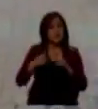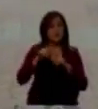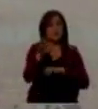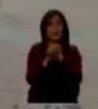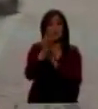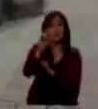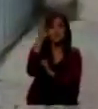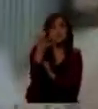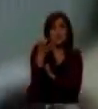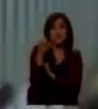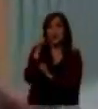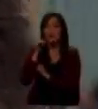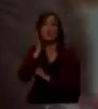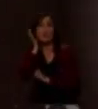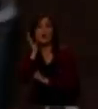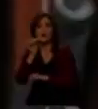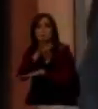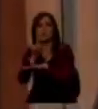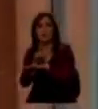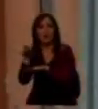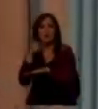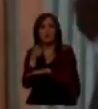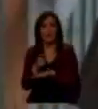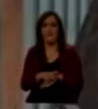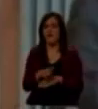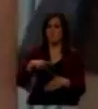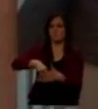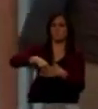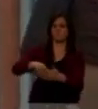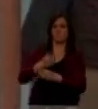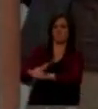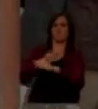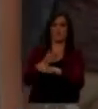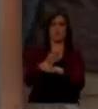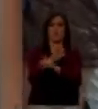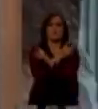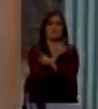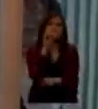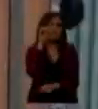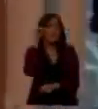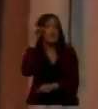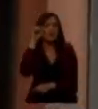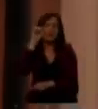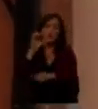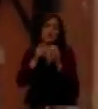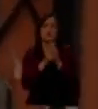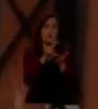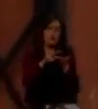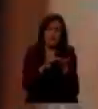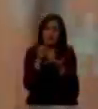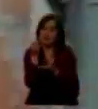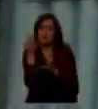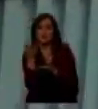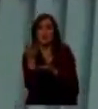2015 la funcionaria ha tratado de poner obstáculos al menor quien tiene discapacidad leve pero sabe leer contar y ya